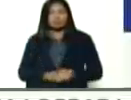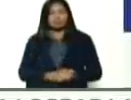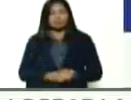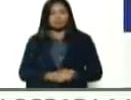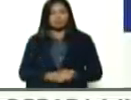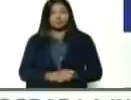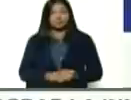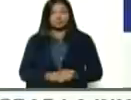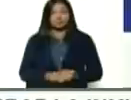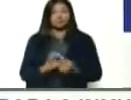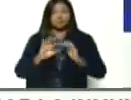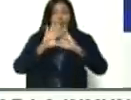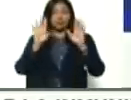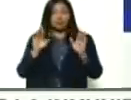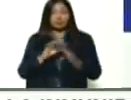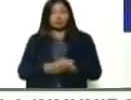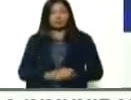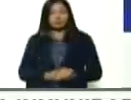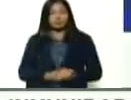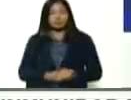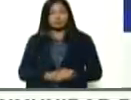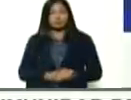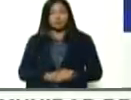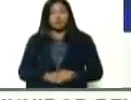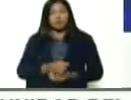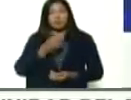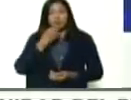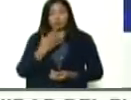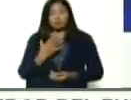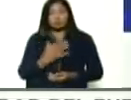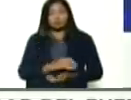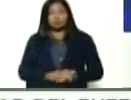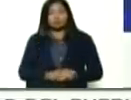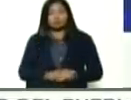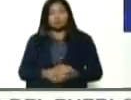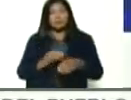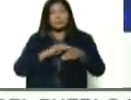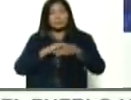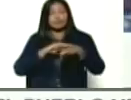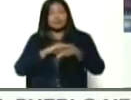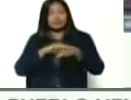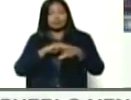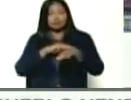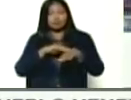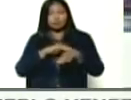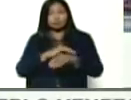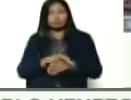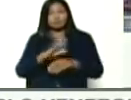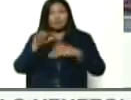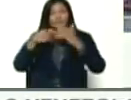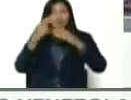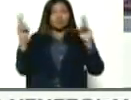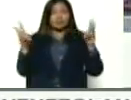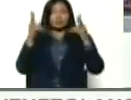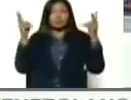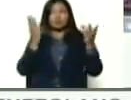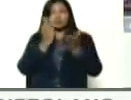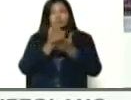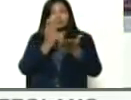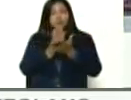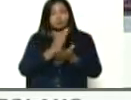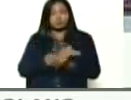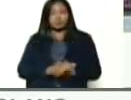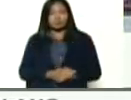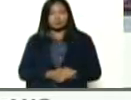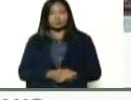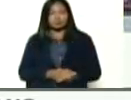correcto así es bueno ministro hasta la victoria siempre